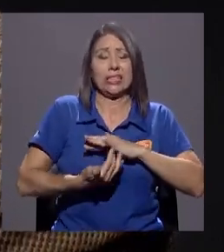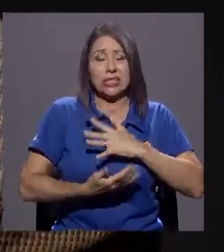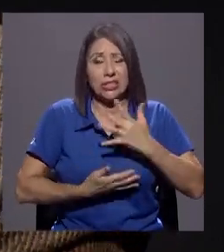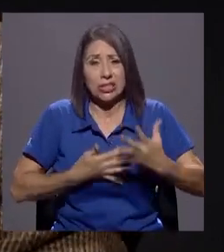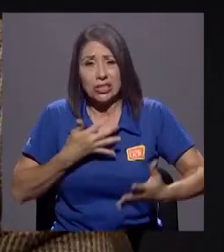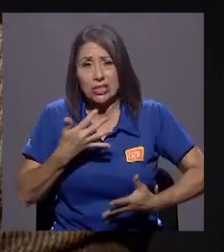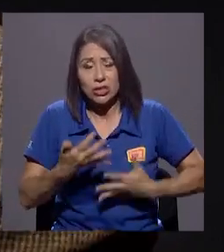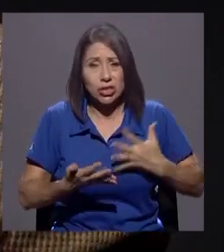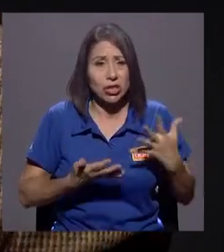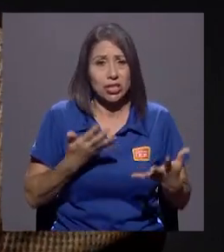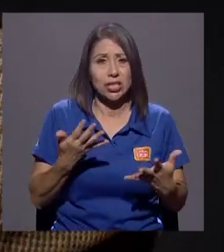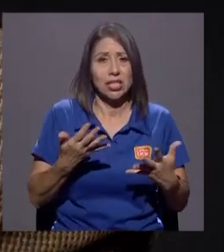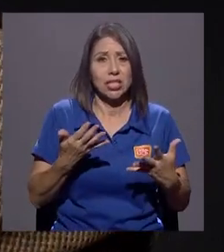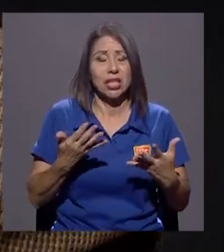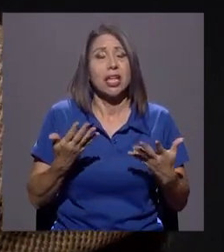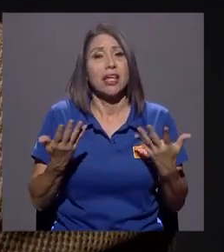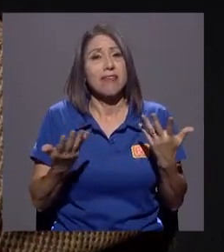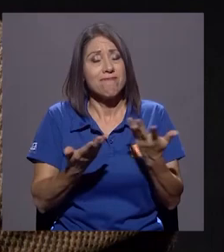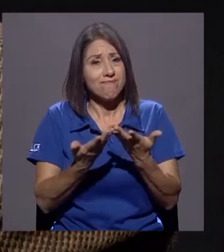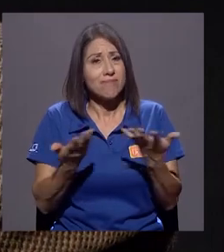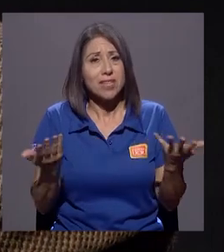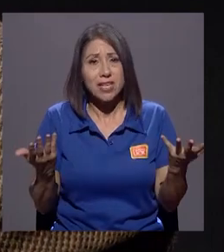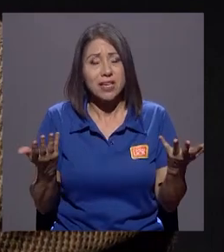y abriendo la puerta